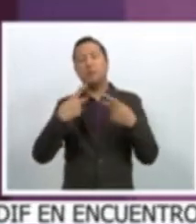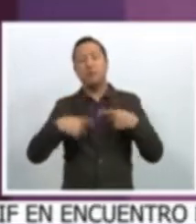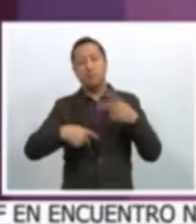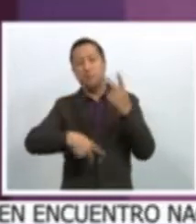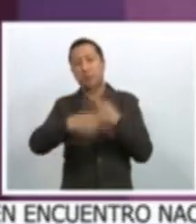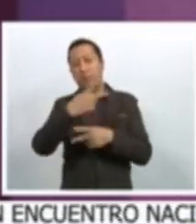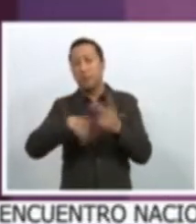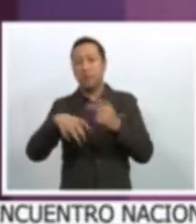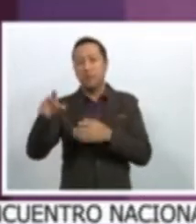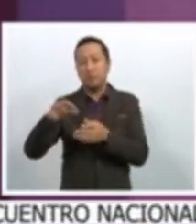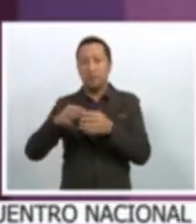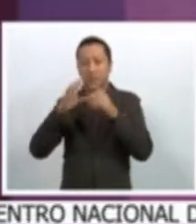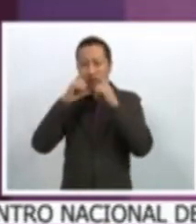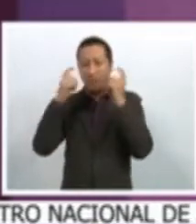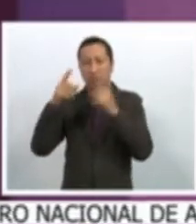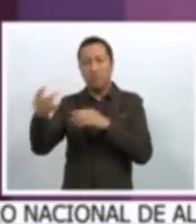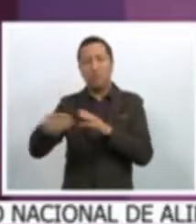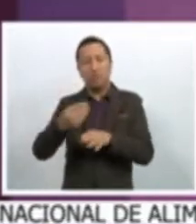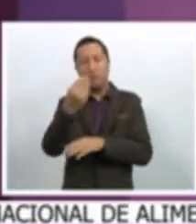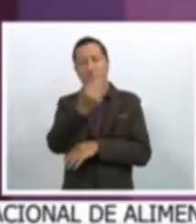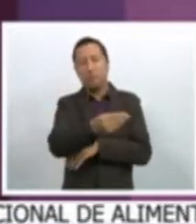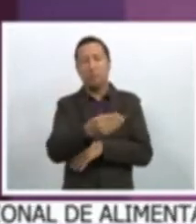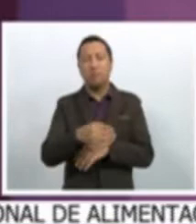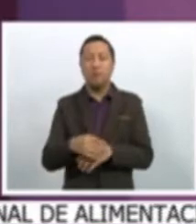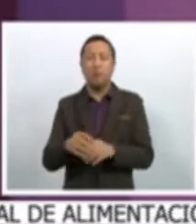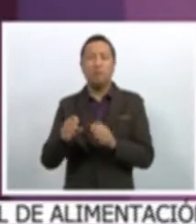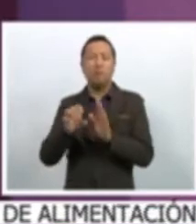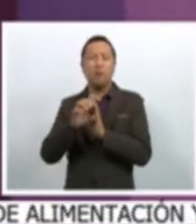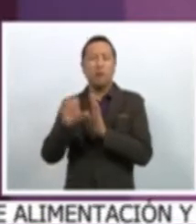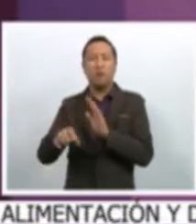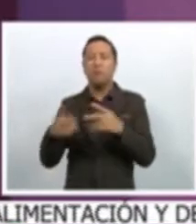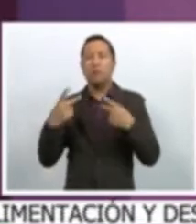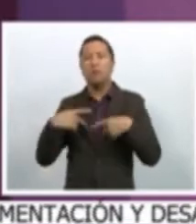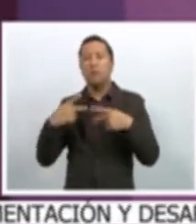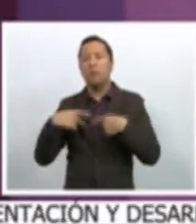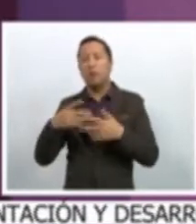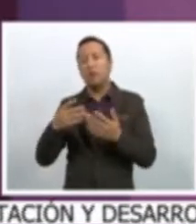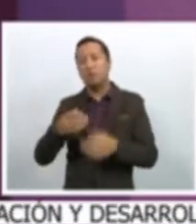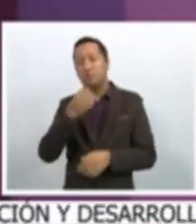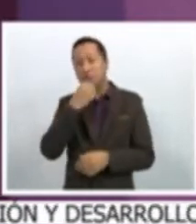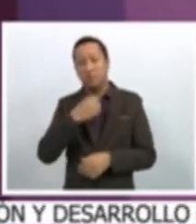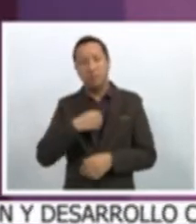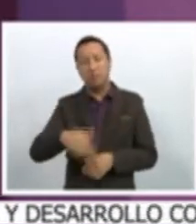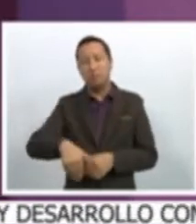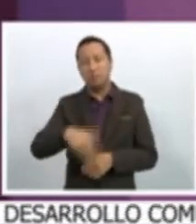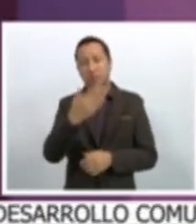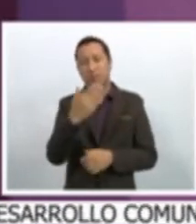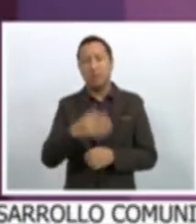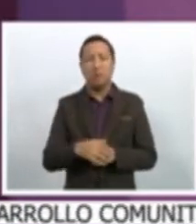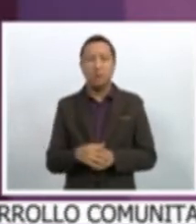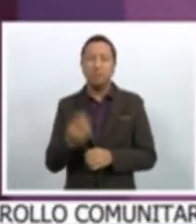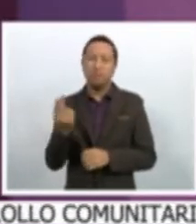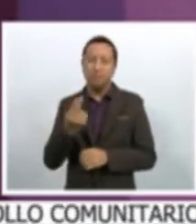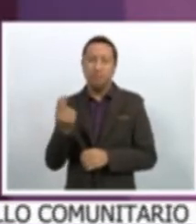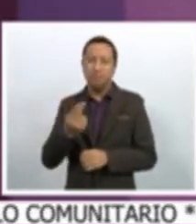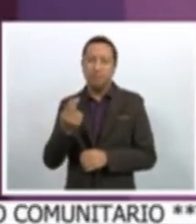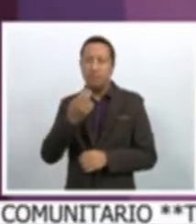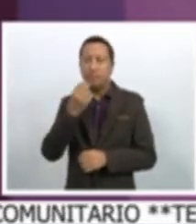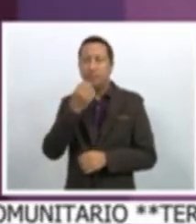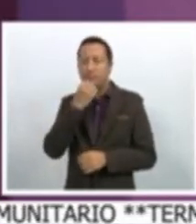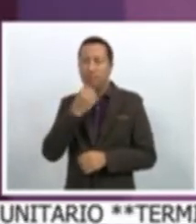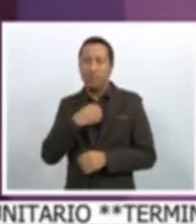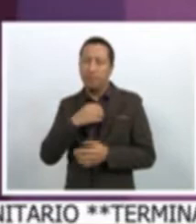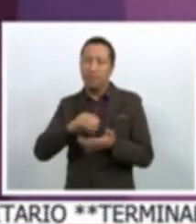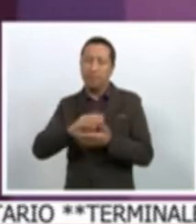pierdas tampoco la venta, porque pues digo, tampoco la idea es que le digas al cliente, bueno, váyase, que es lo que tenemos que hacer, ¿no? Pero sí hay que